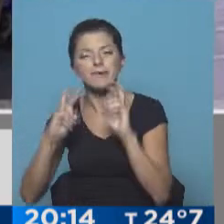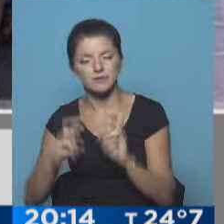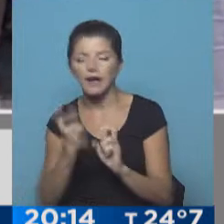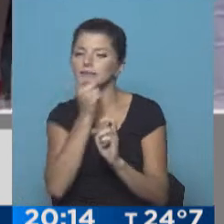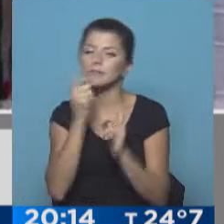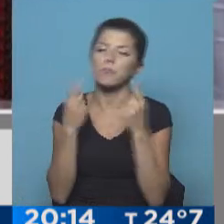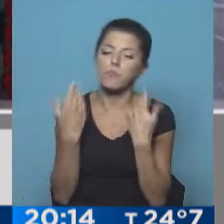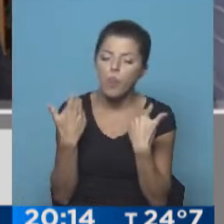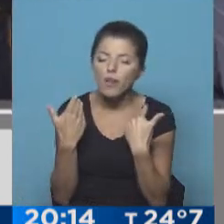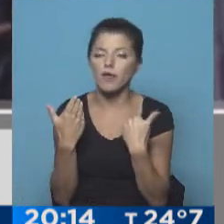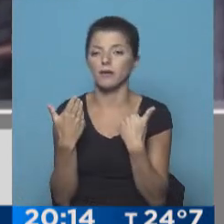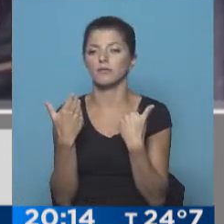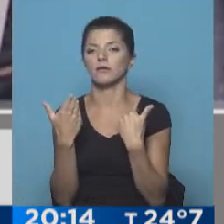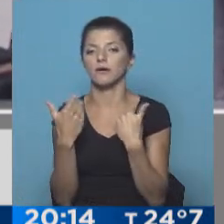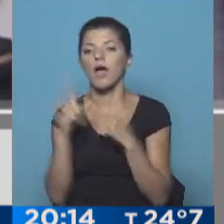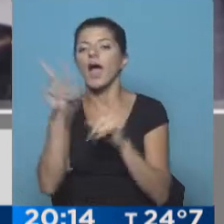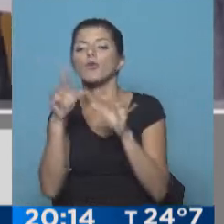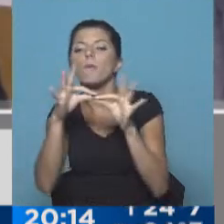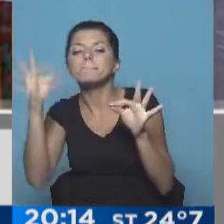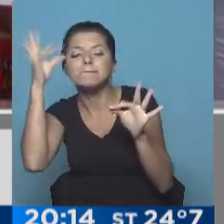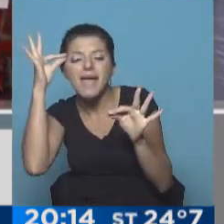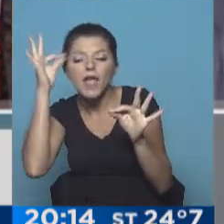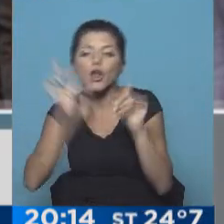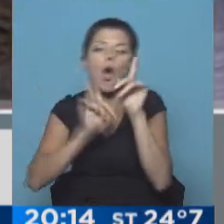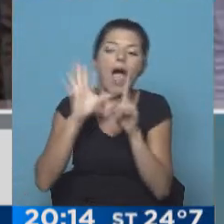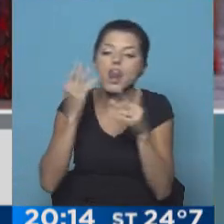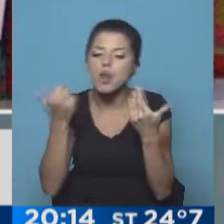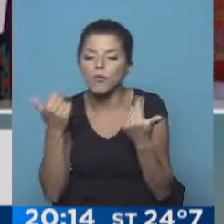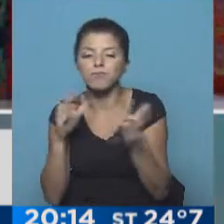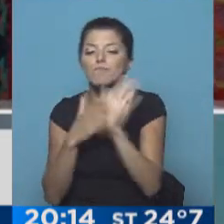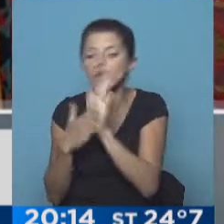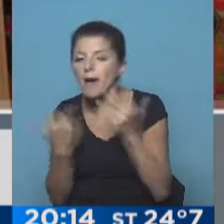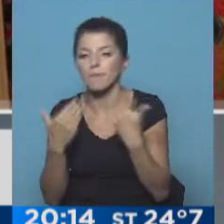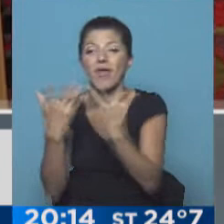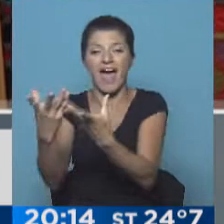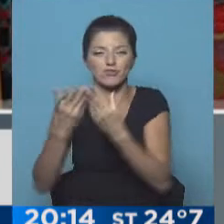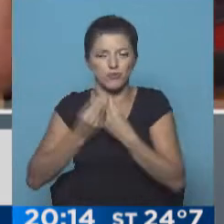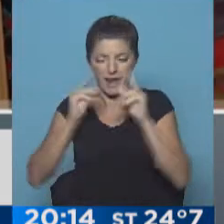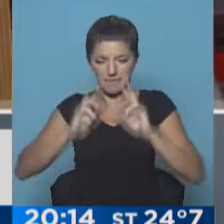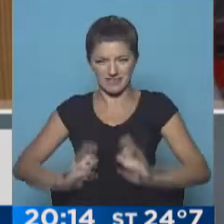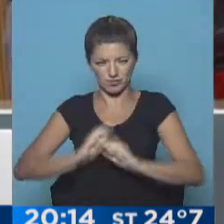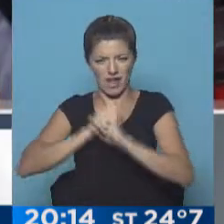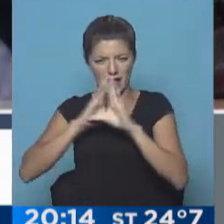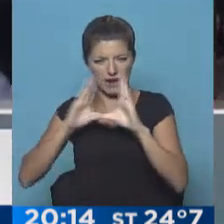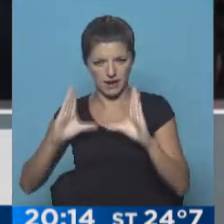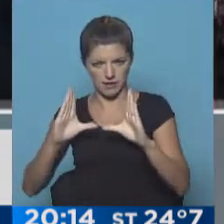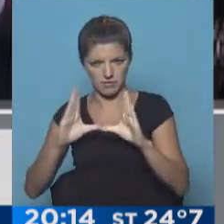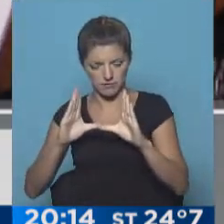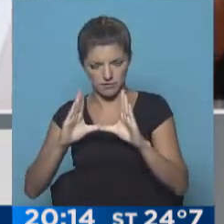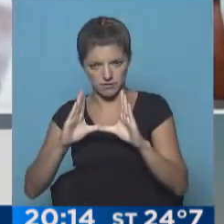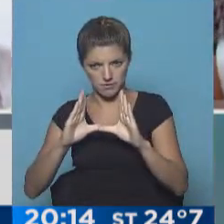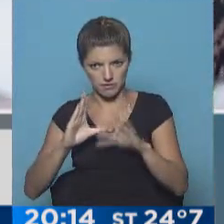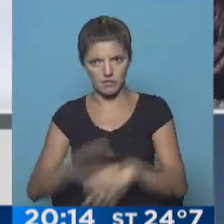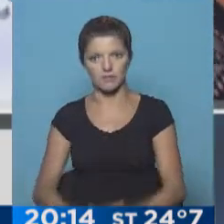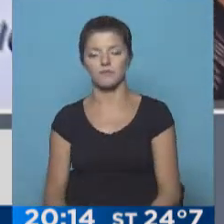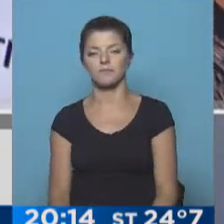determinar algún pelo, alguna fibra, algo que pueda ayudar a la investigación y a la identificación o confirmación